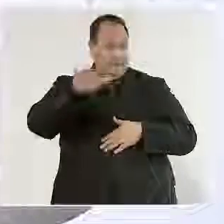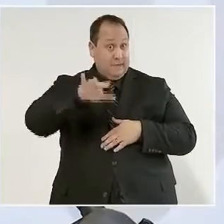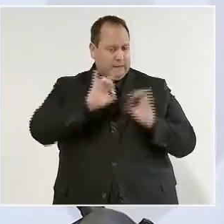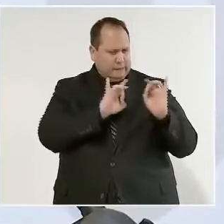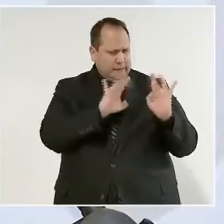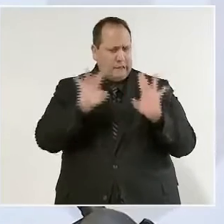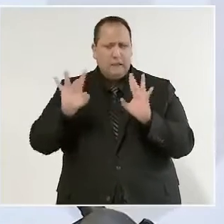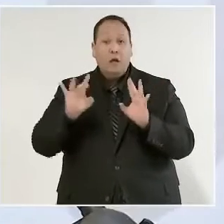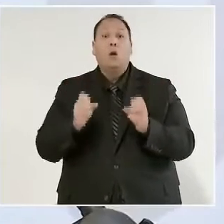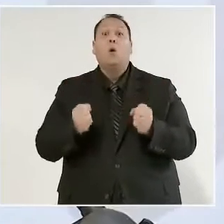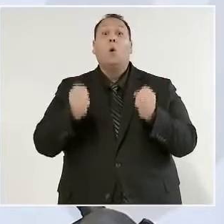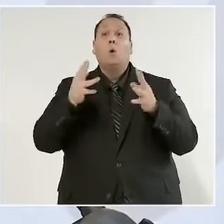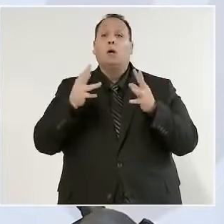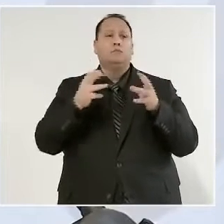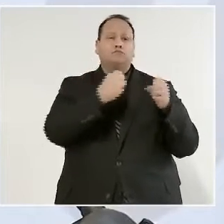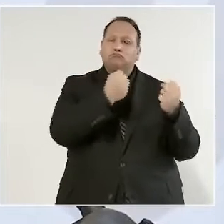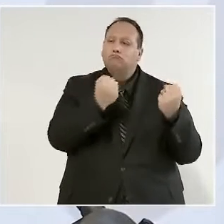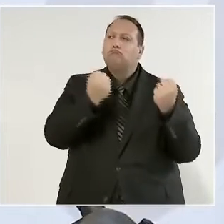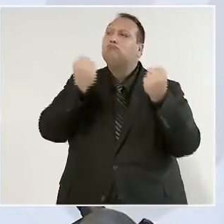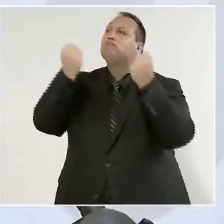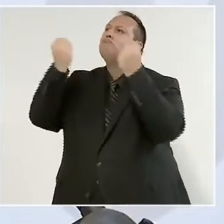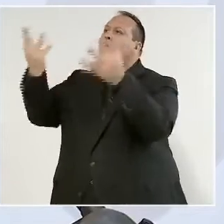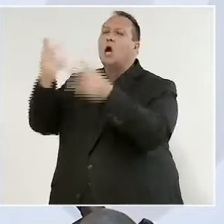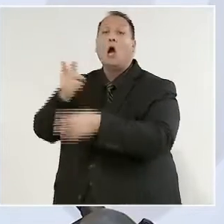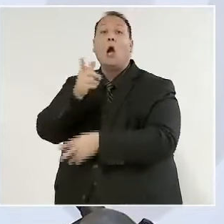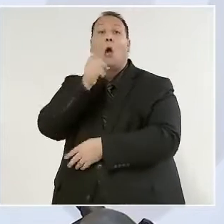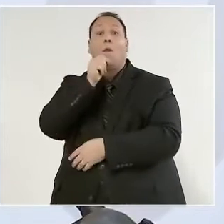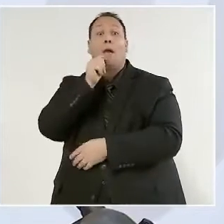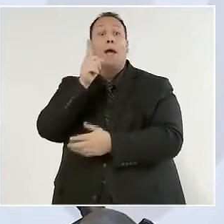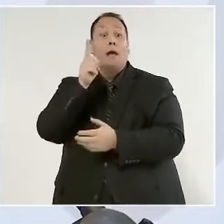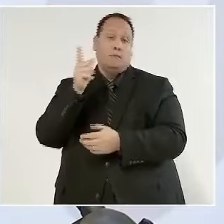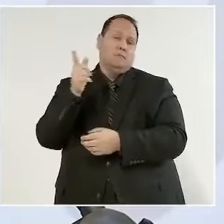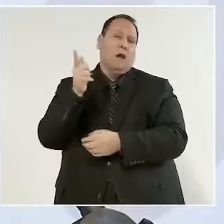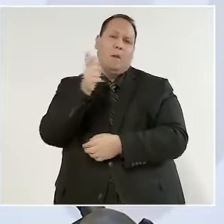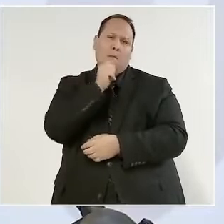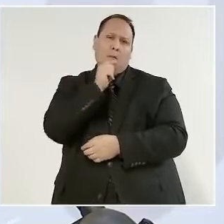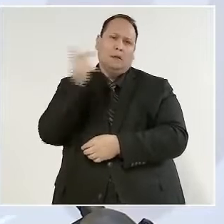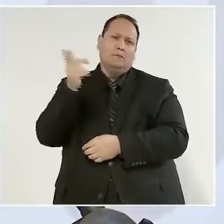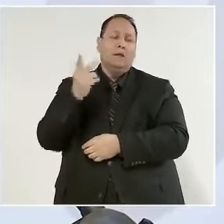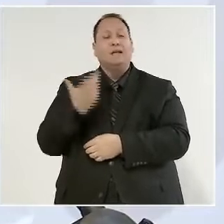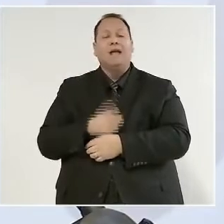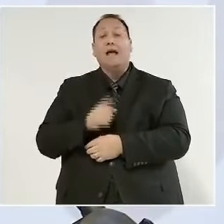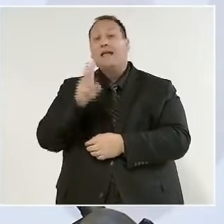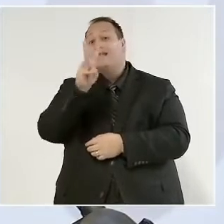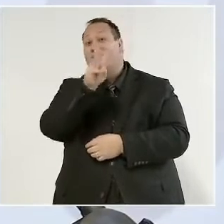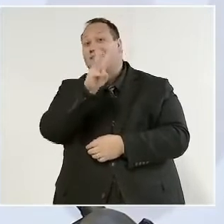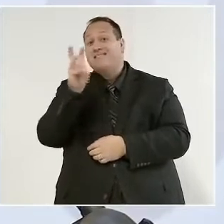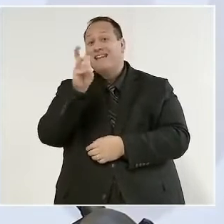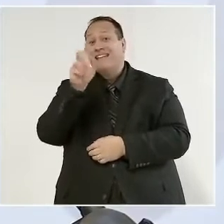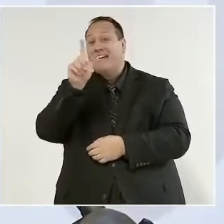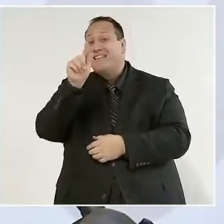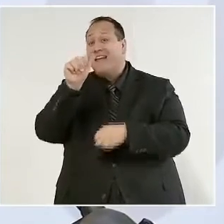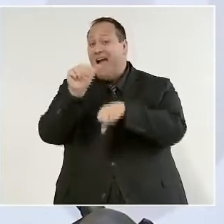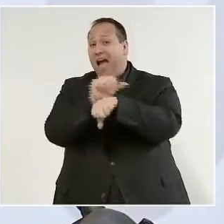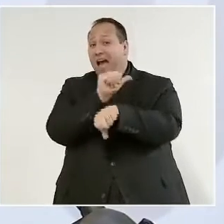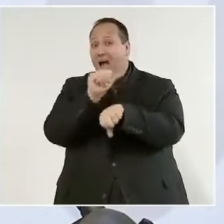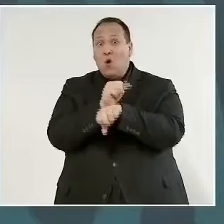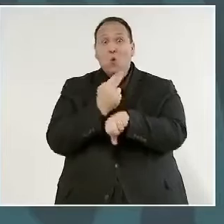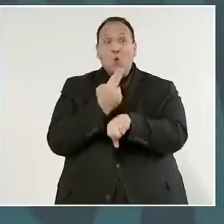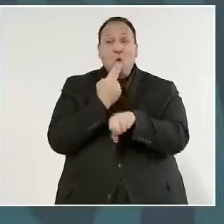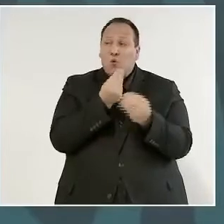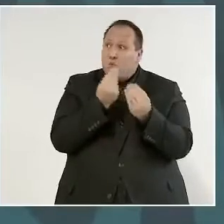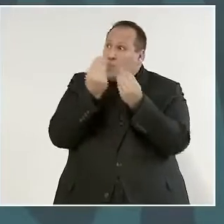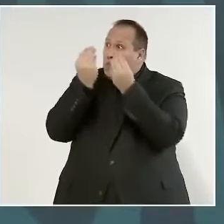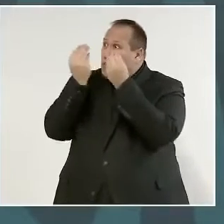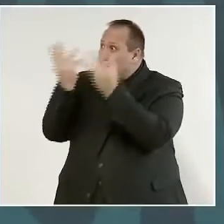California fueron puestos a disposición de las autoridades ministeriales 370 vehículos usados